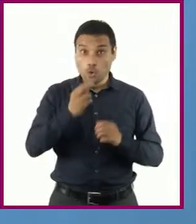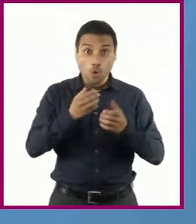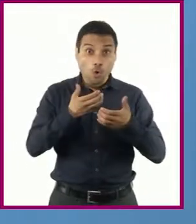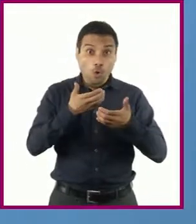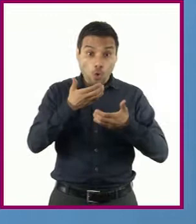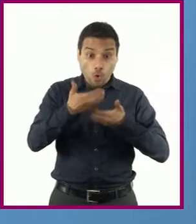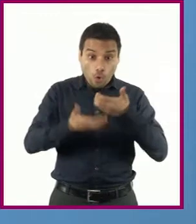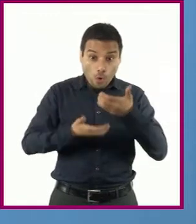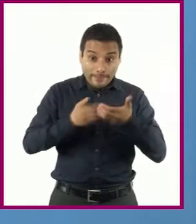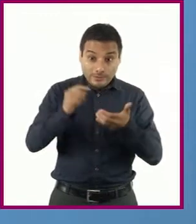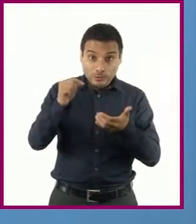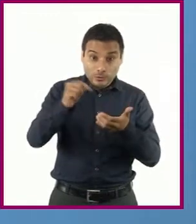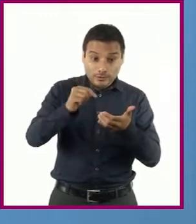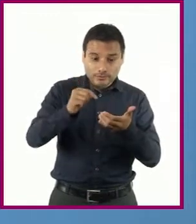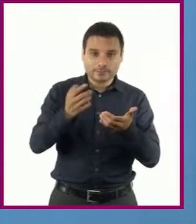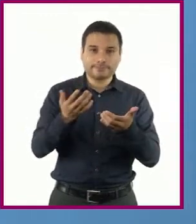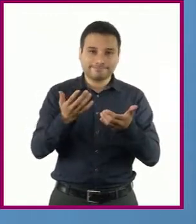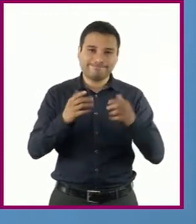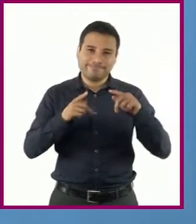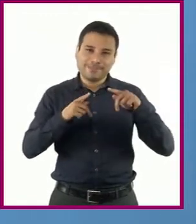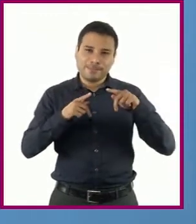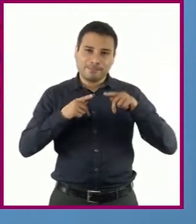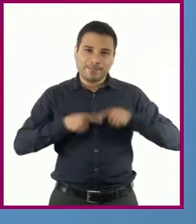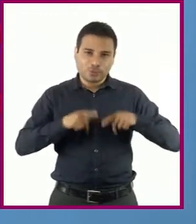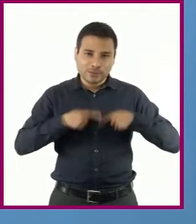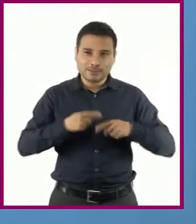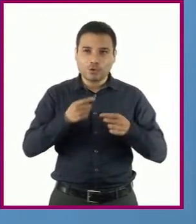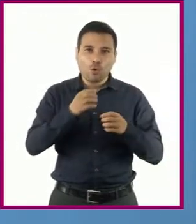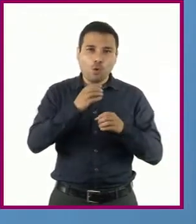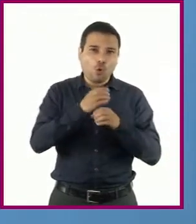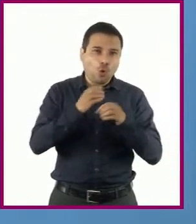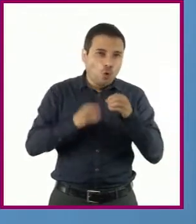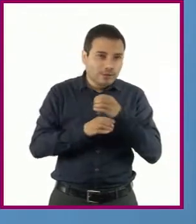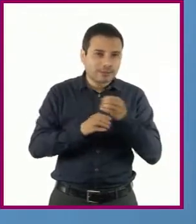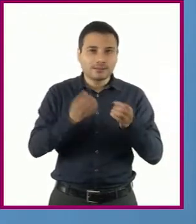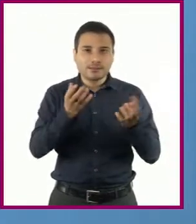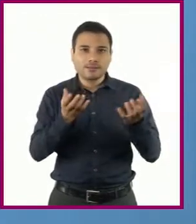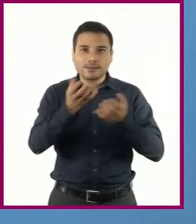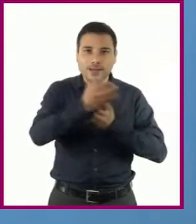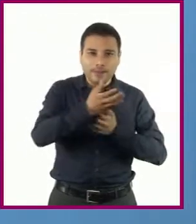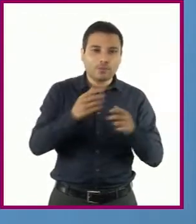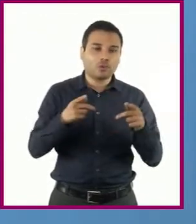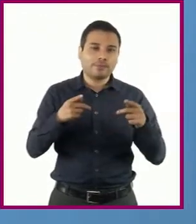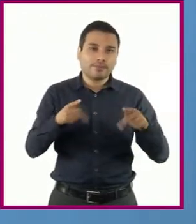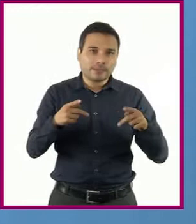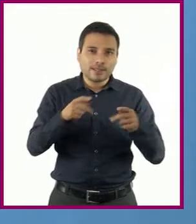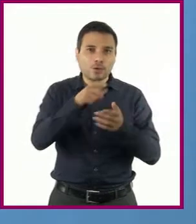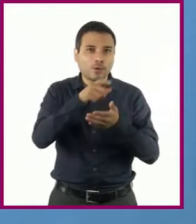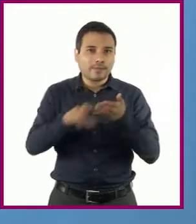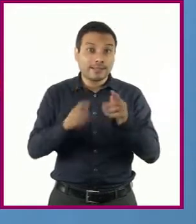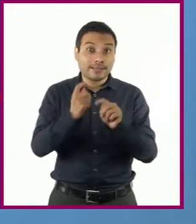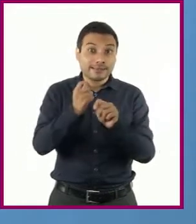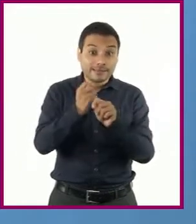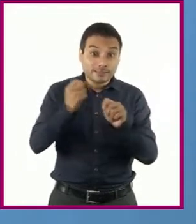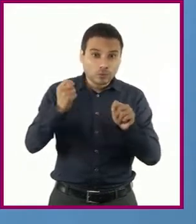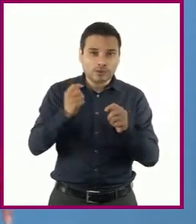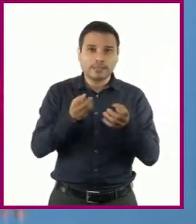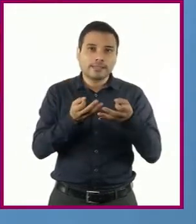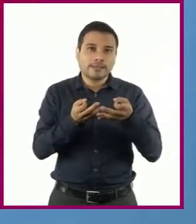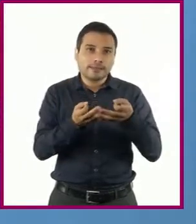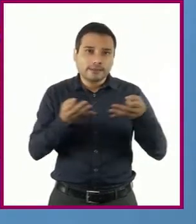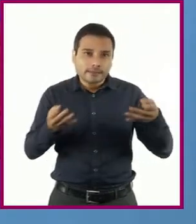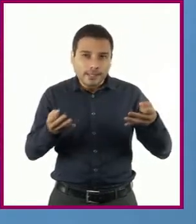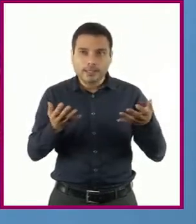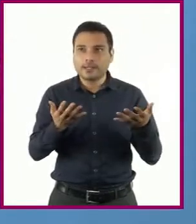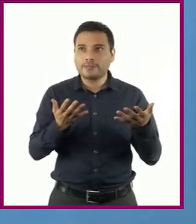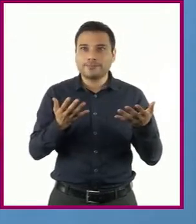la actividad en la cual se intercambian, venden o compran productos. El transporte puede ser por tierra, mar